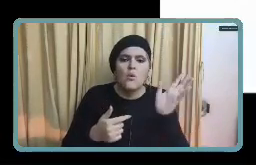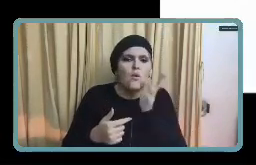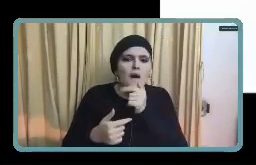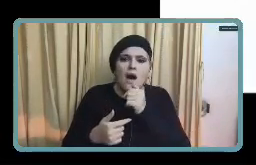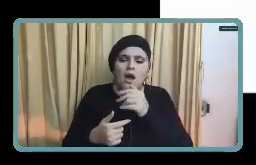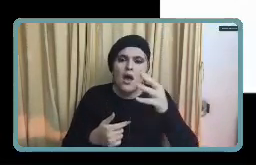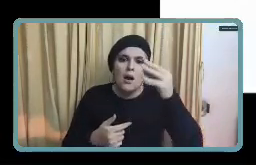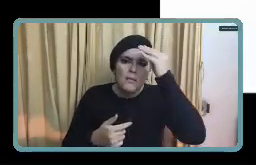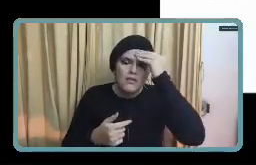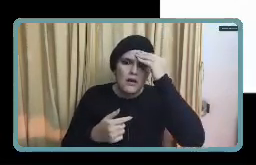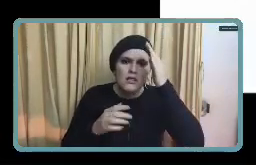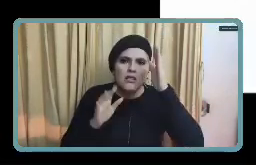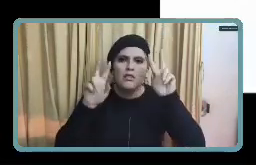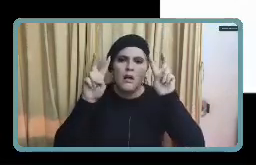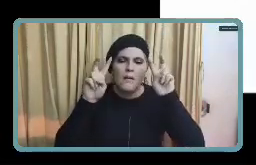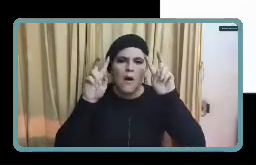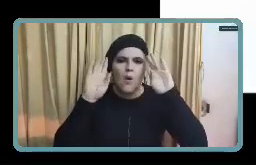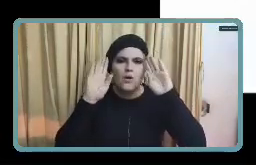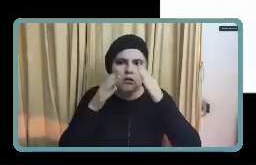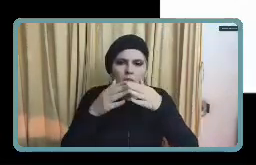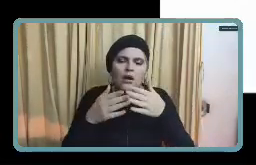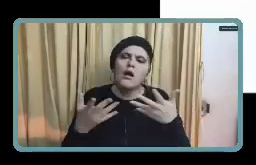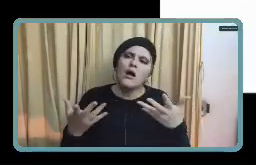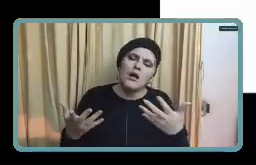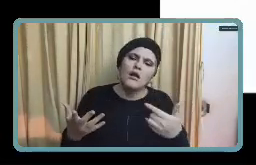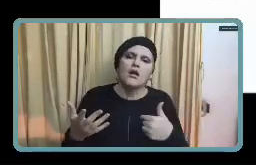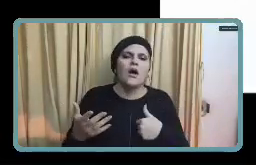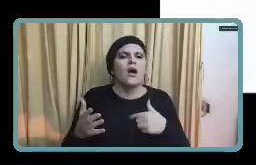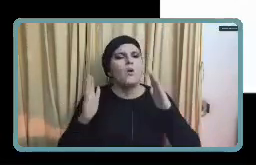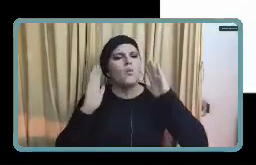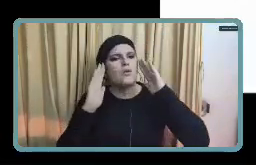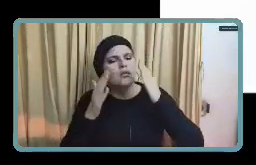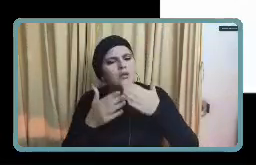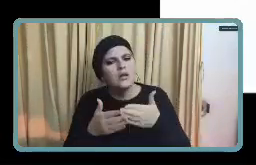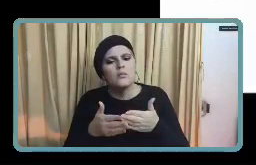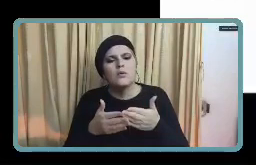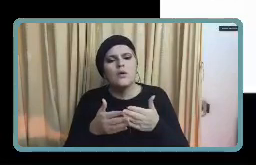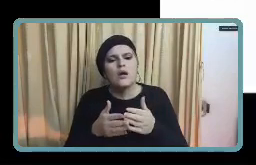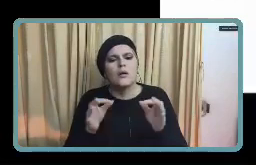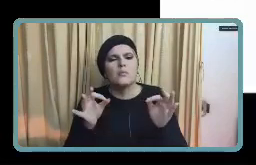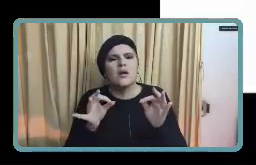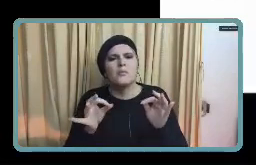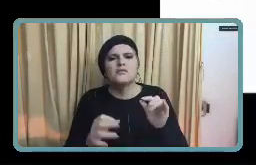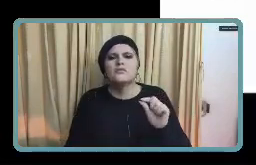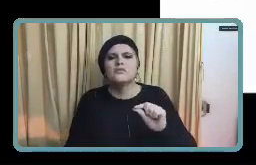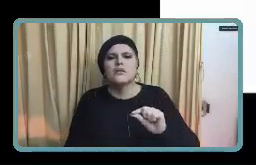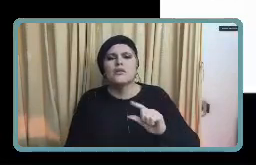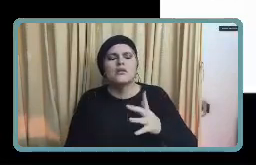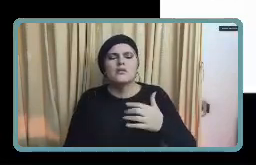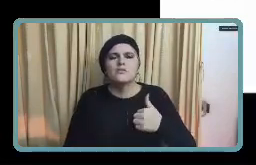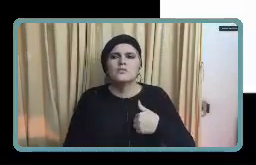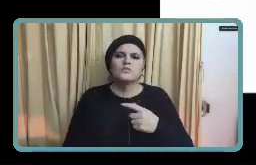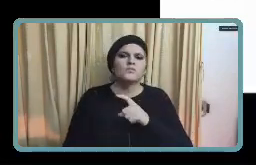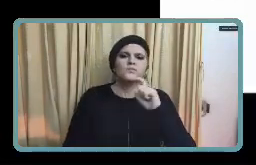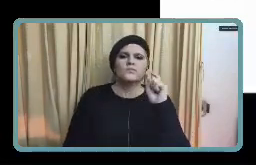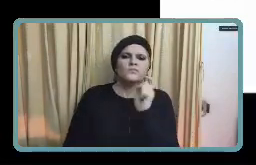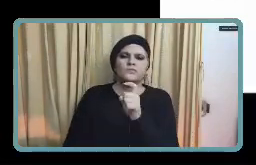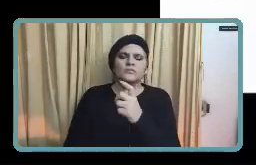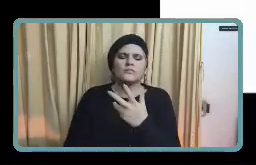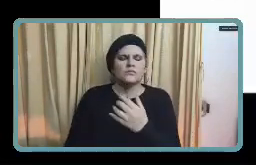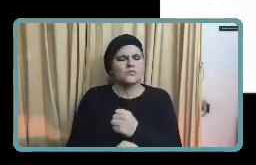políticos se definan al autismo en una forma peyorativa, que todavía exista eso hoy,